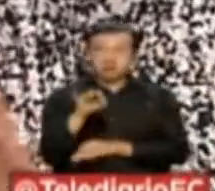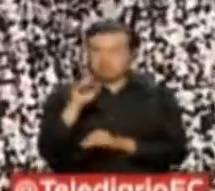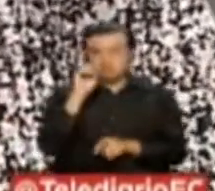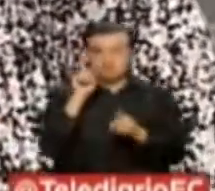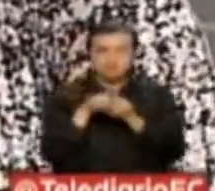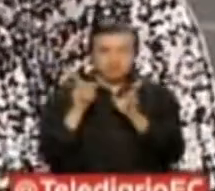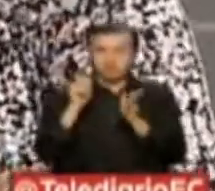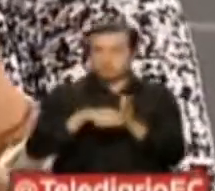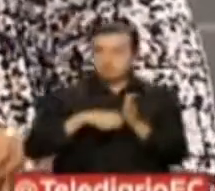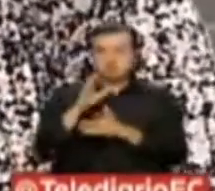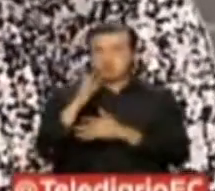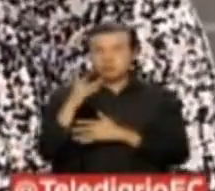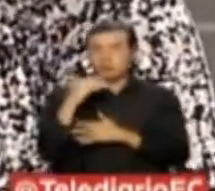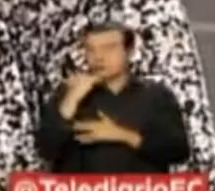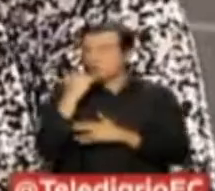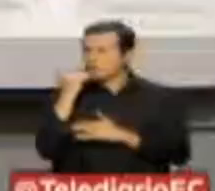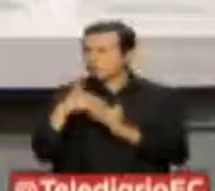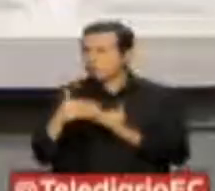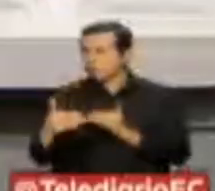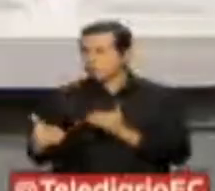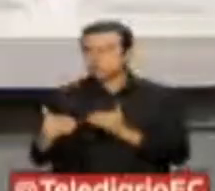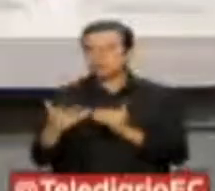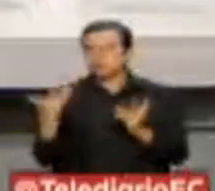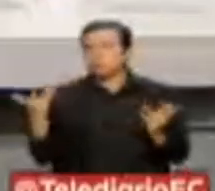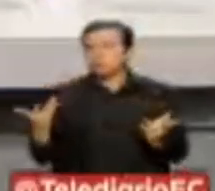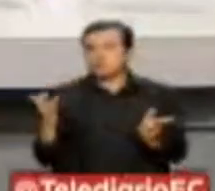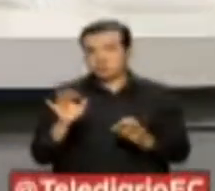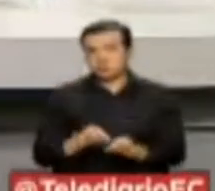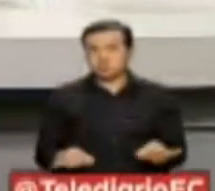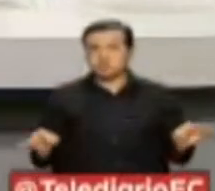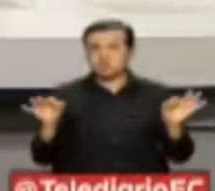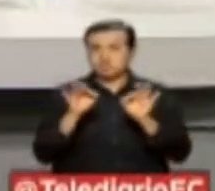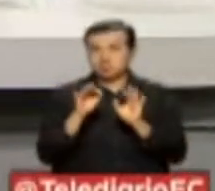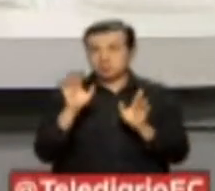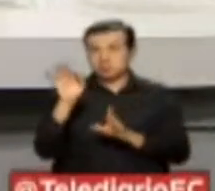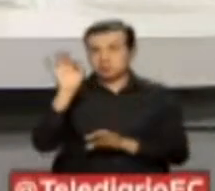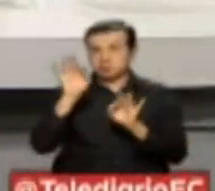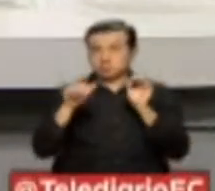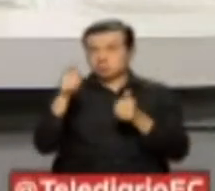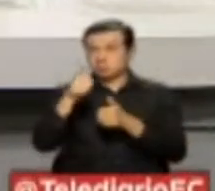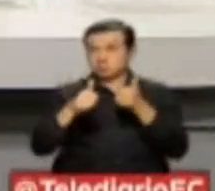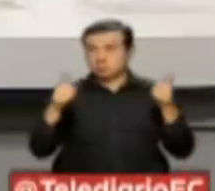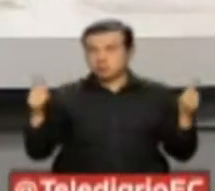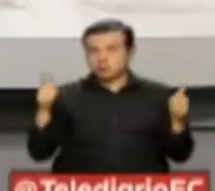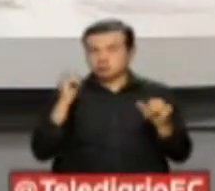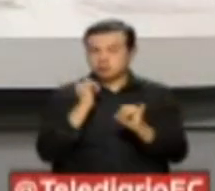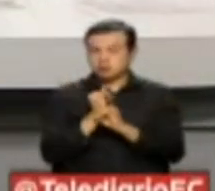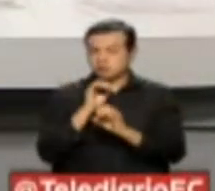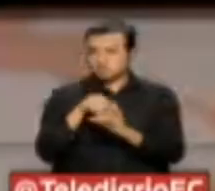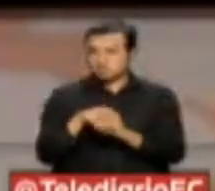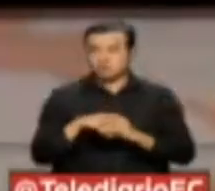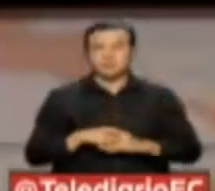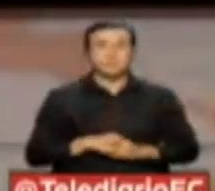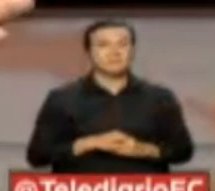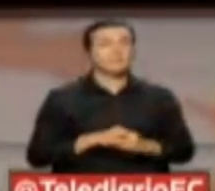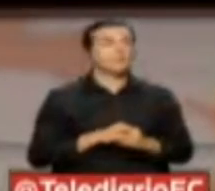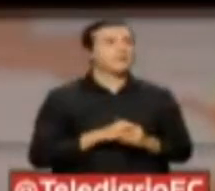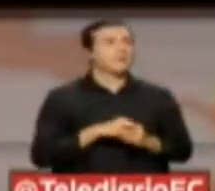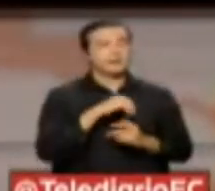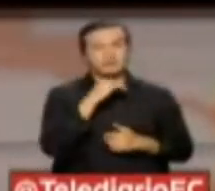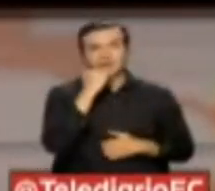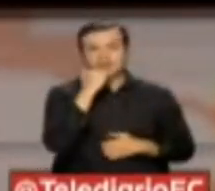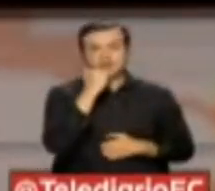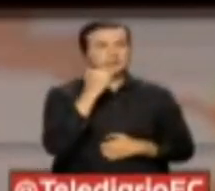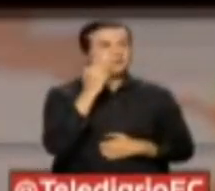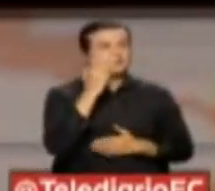en caso contrario cómo se va a desarrollar eso porque es importante tener ya los titulares en esta entidad si en el caso de que ella